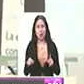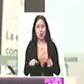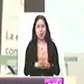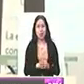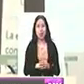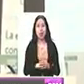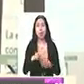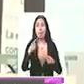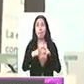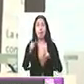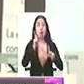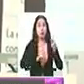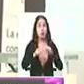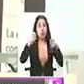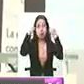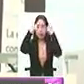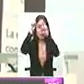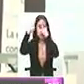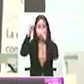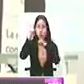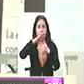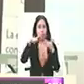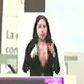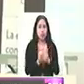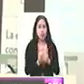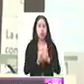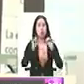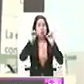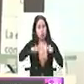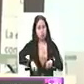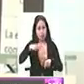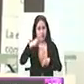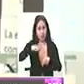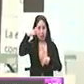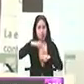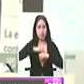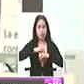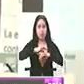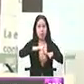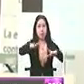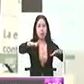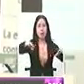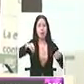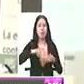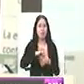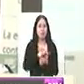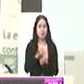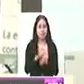ola en un tiempo no menor o no mayor a 3 meses.